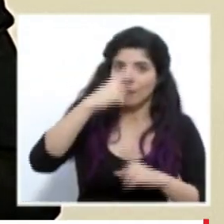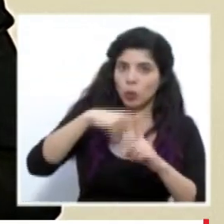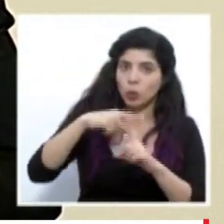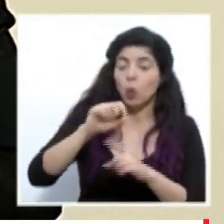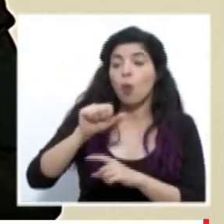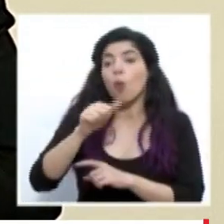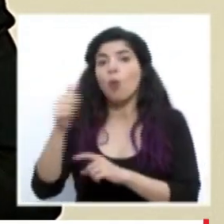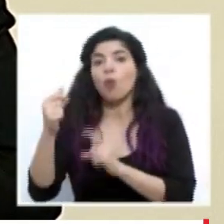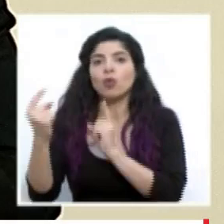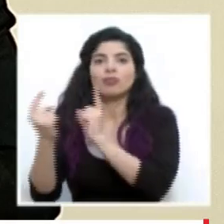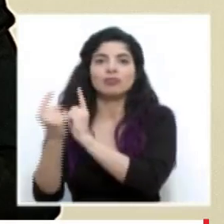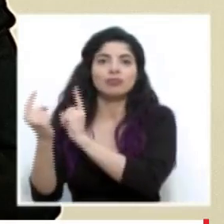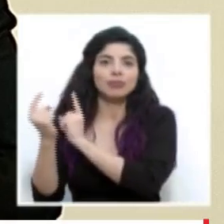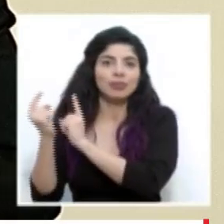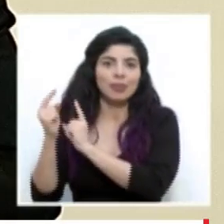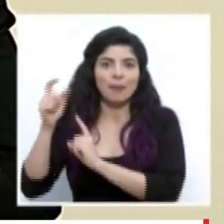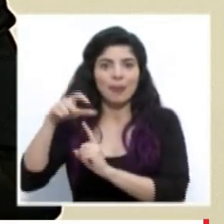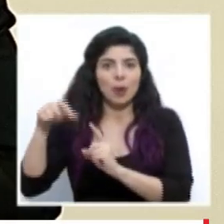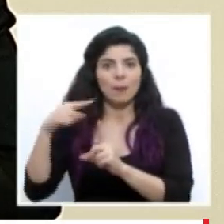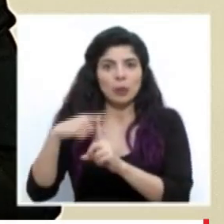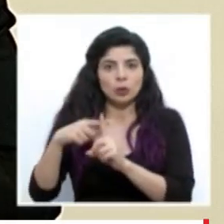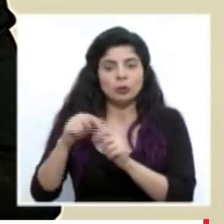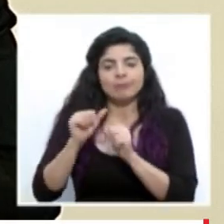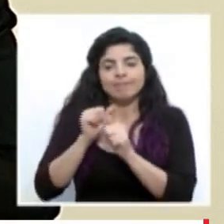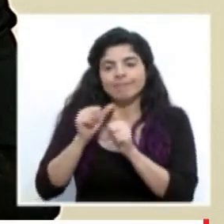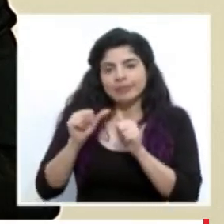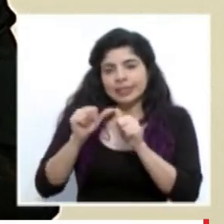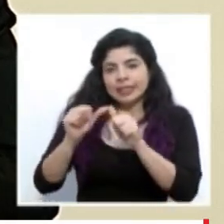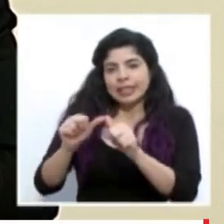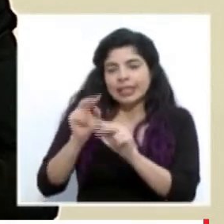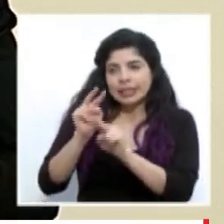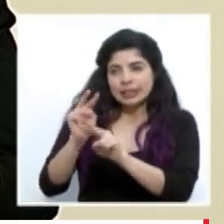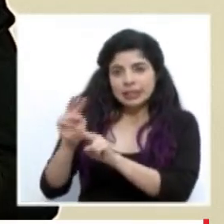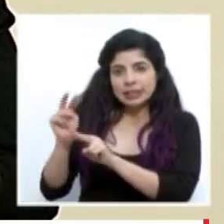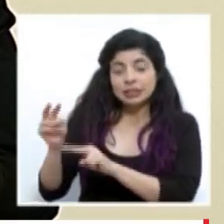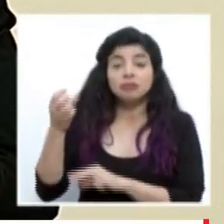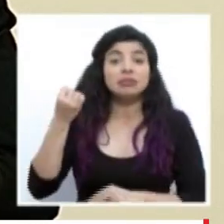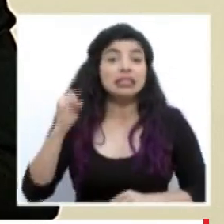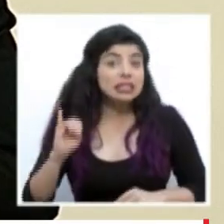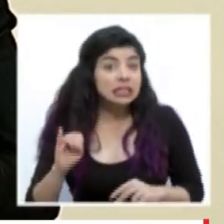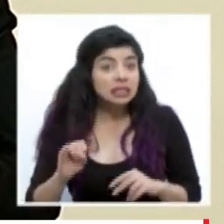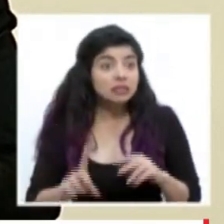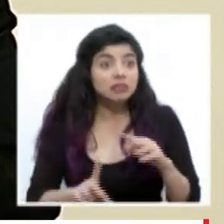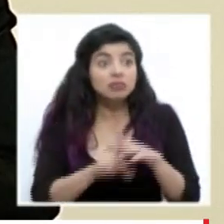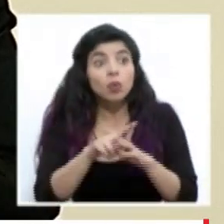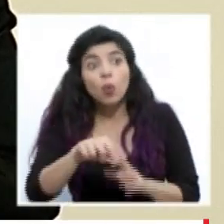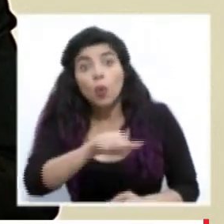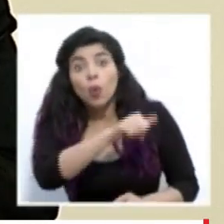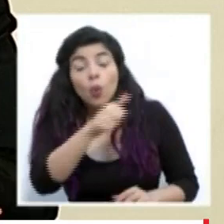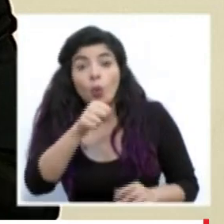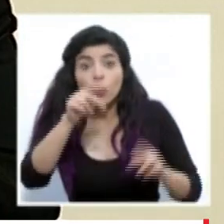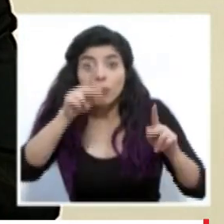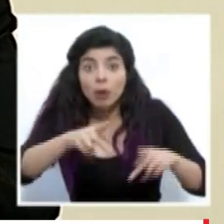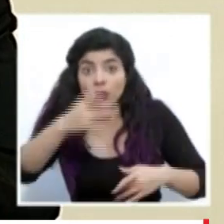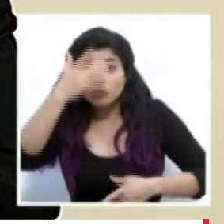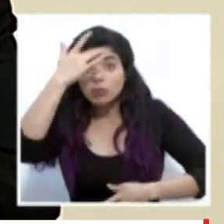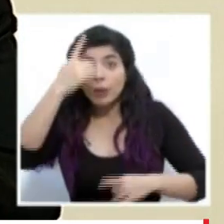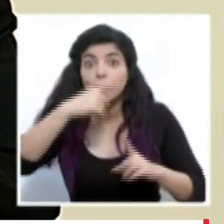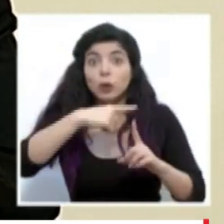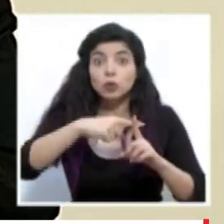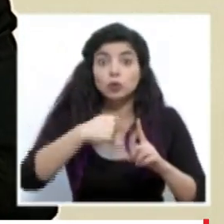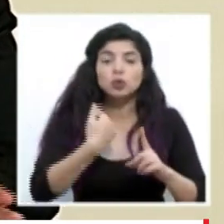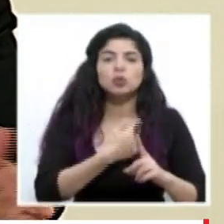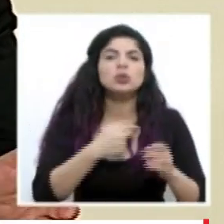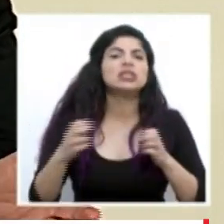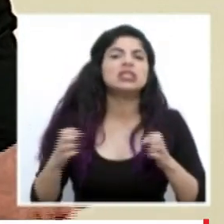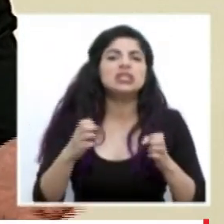fueron contactos de los positivos, y vamos a estar observándolos. Y en caso de que se presentara algún otro paciente positivo, la estrategia que